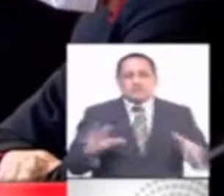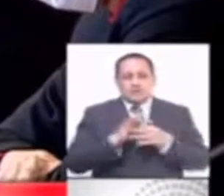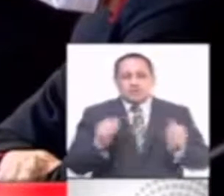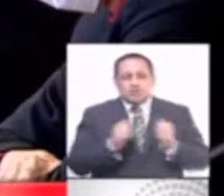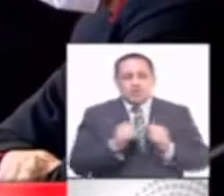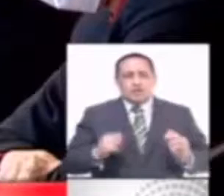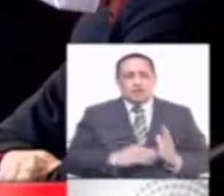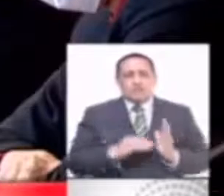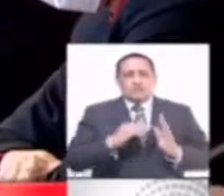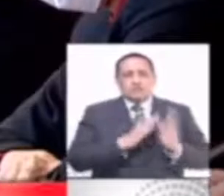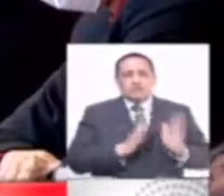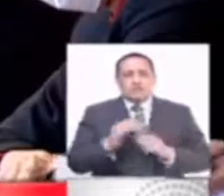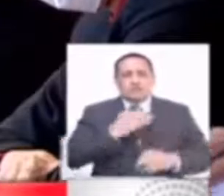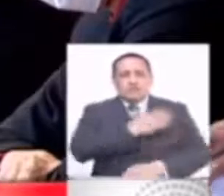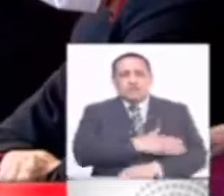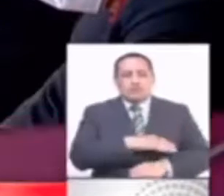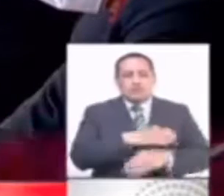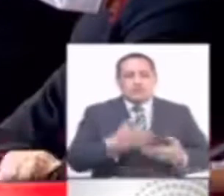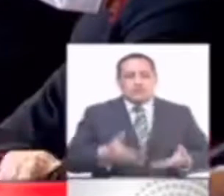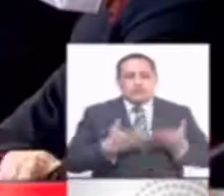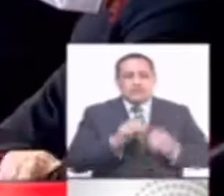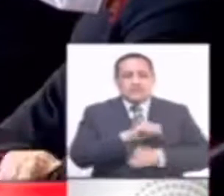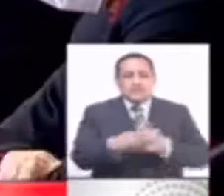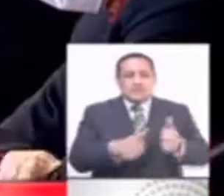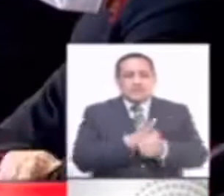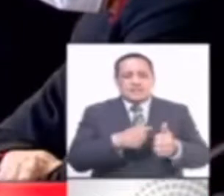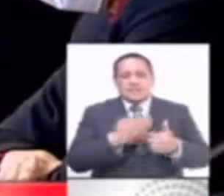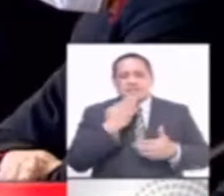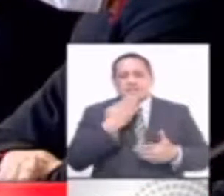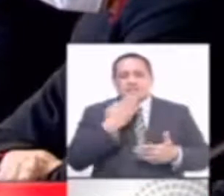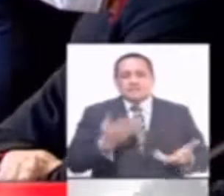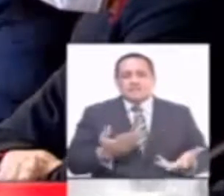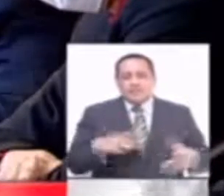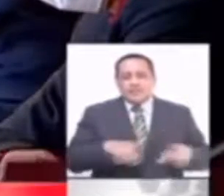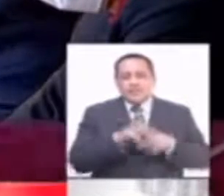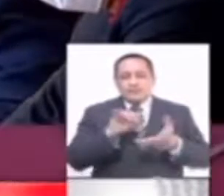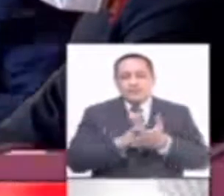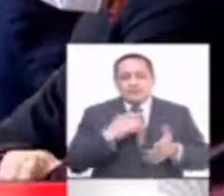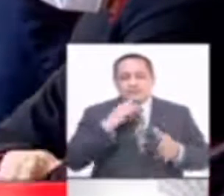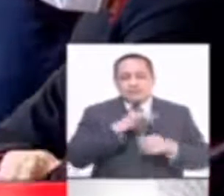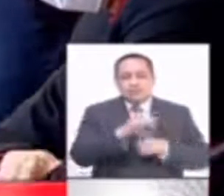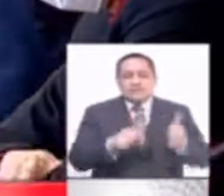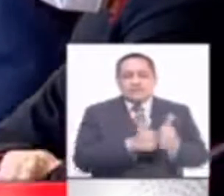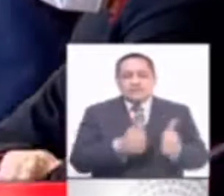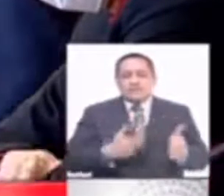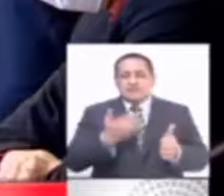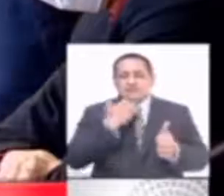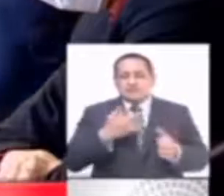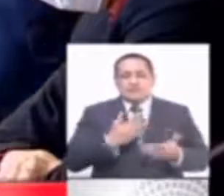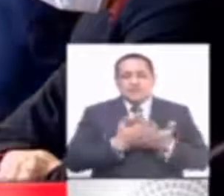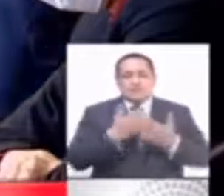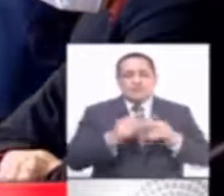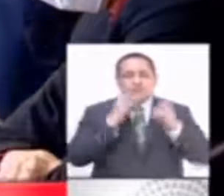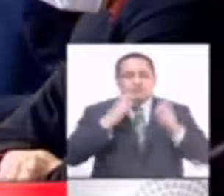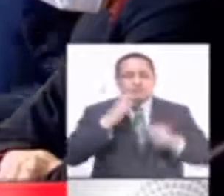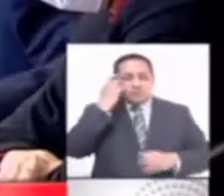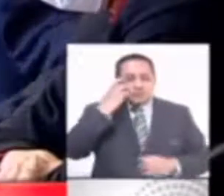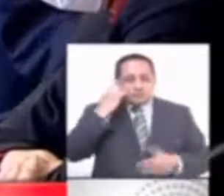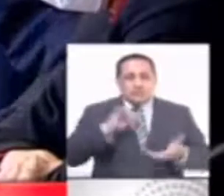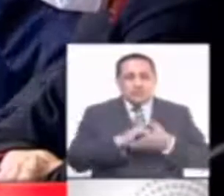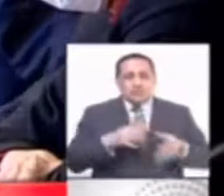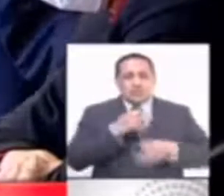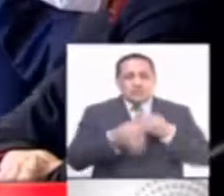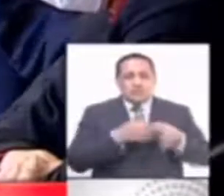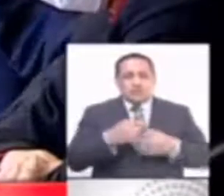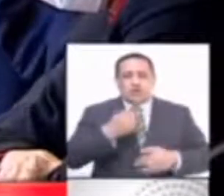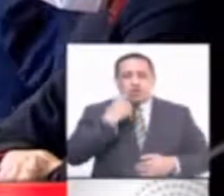relacionado con el proceso de ascenso, que son las influencias de terceros. Las influencias de terceros, y tiene una connotación política que nosotros, como